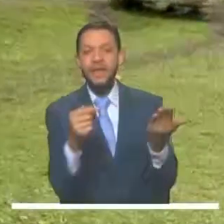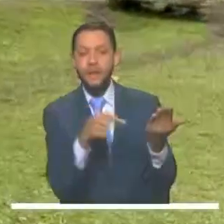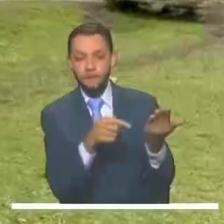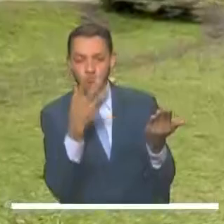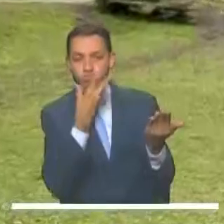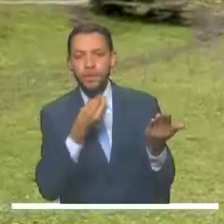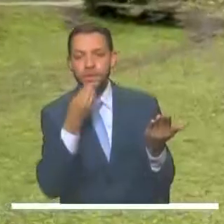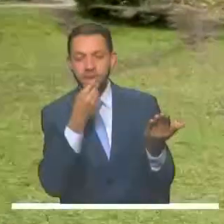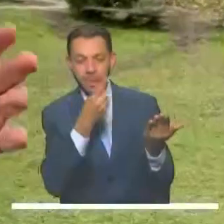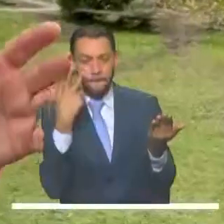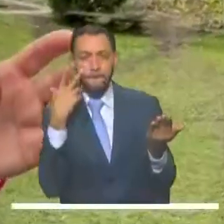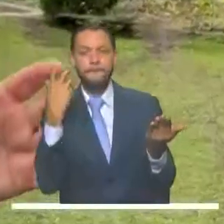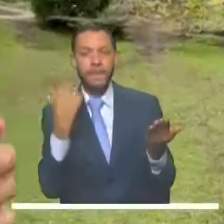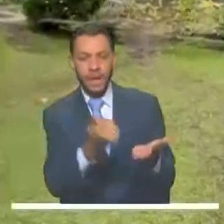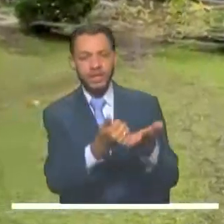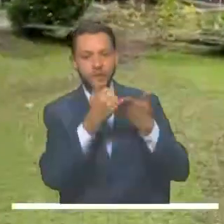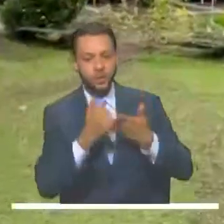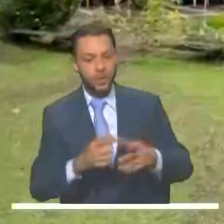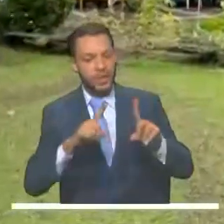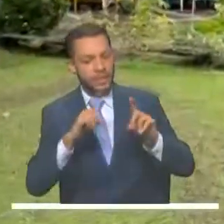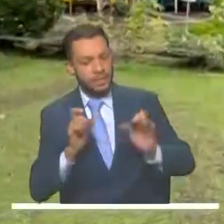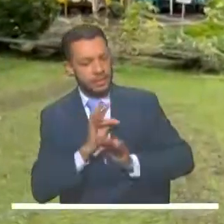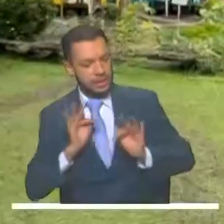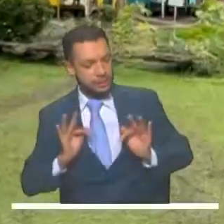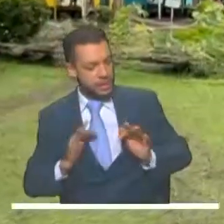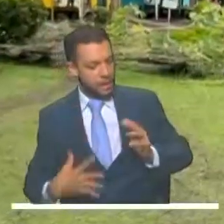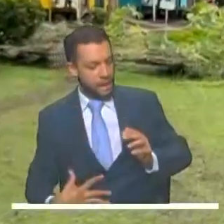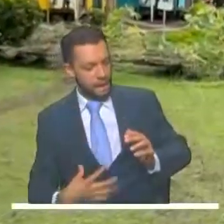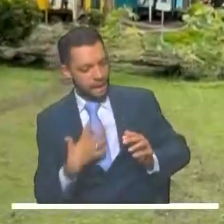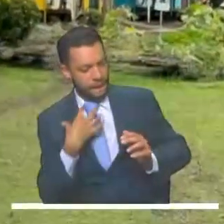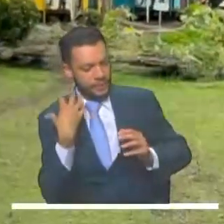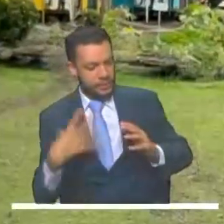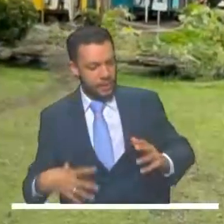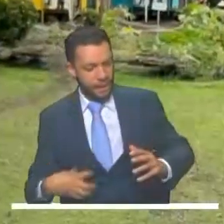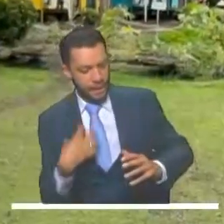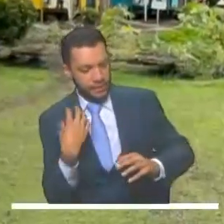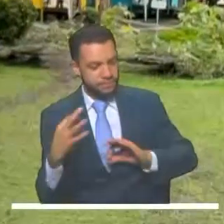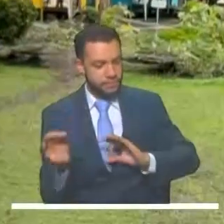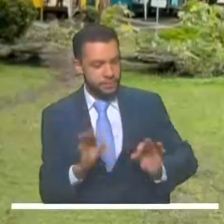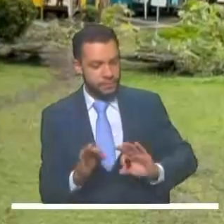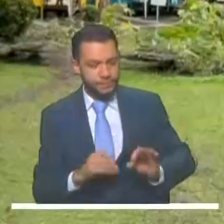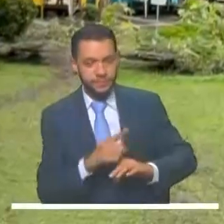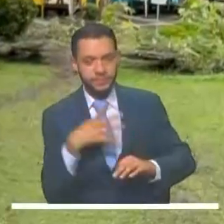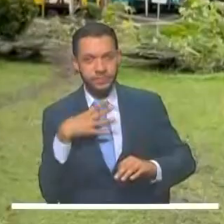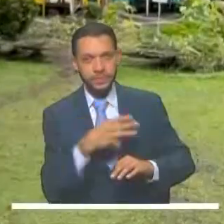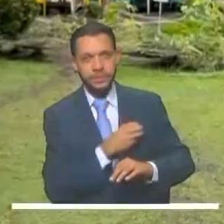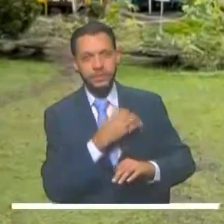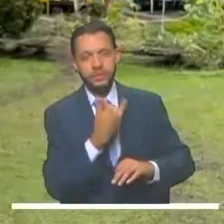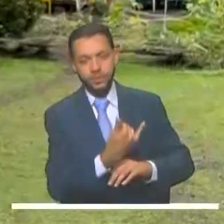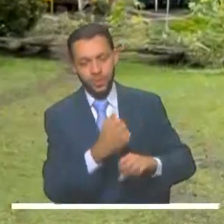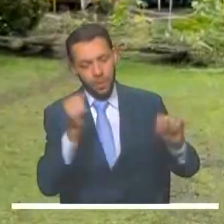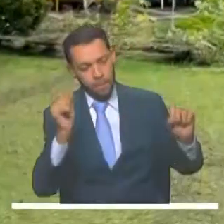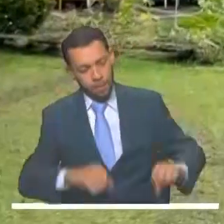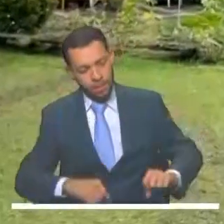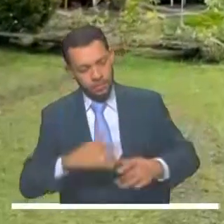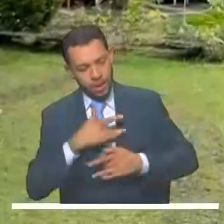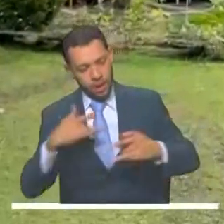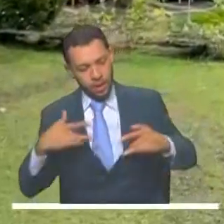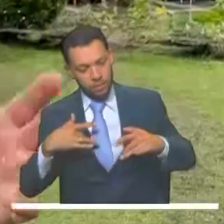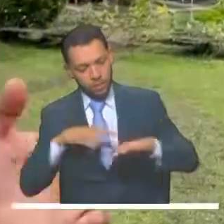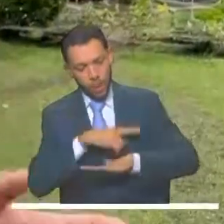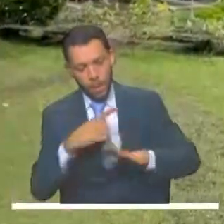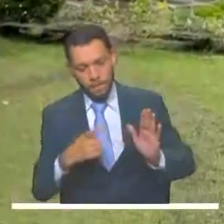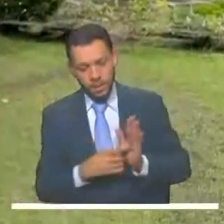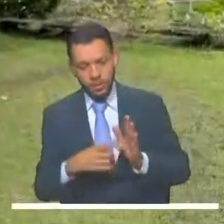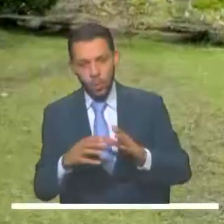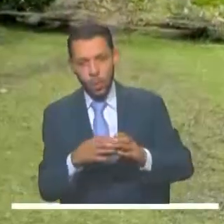todo el proceso del cáncer y esas ayudas complementarias que es algo que nosotros venimos haciendo nuestros parques de la salud con